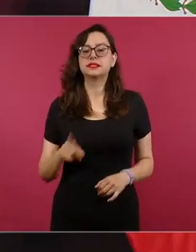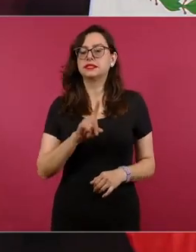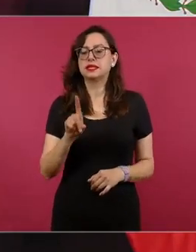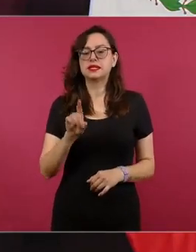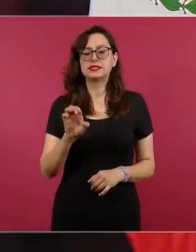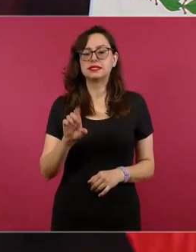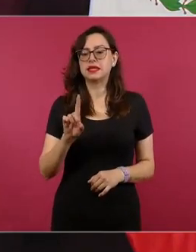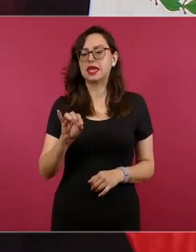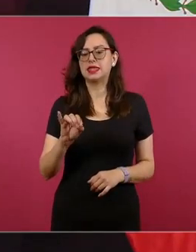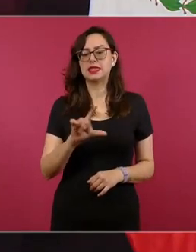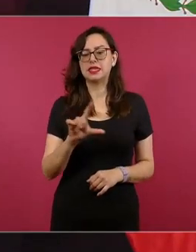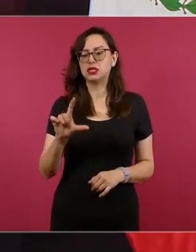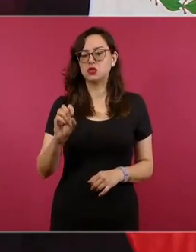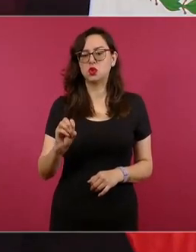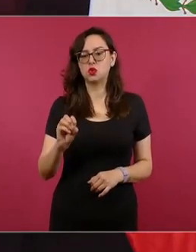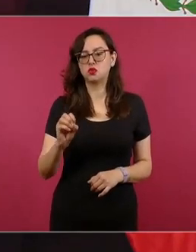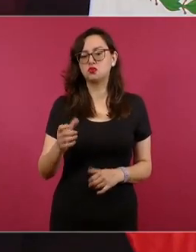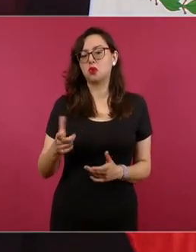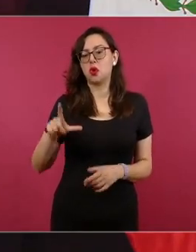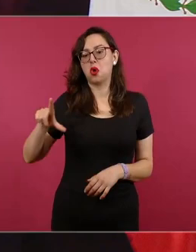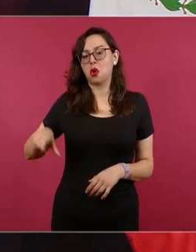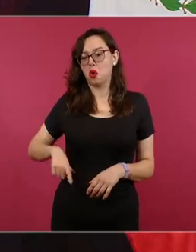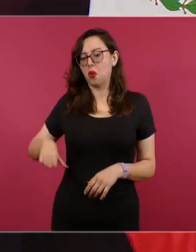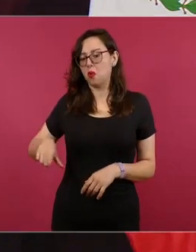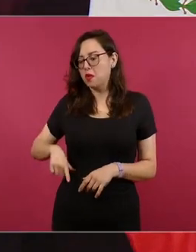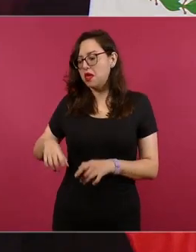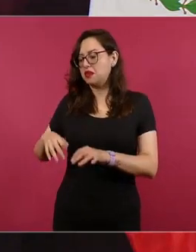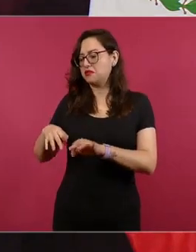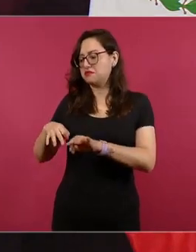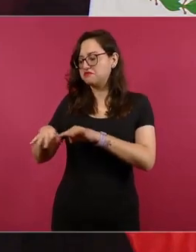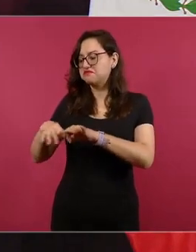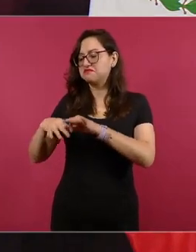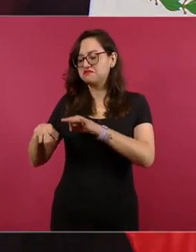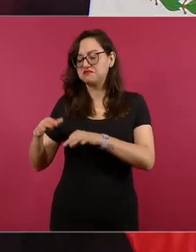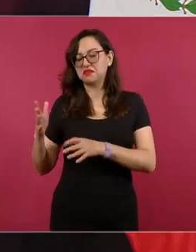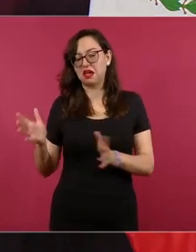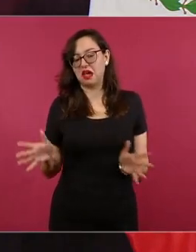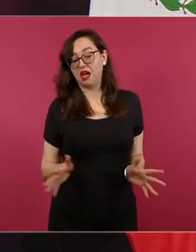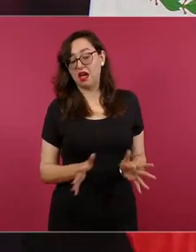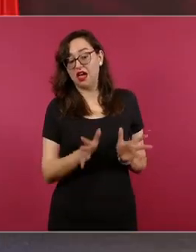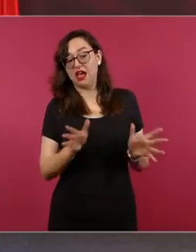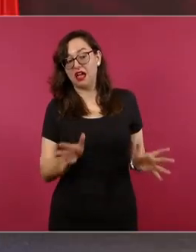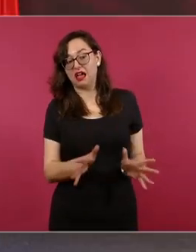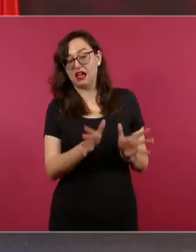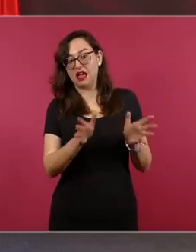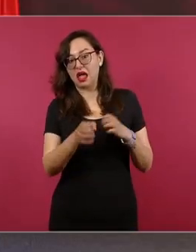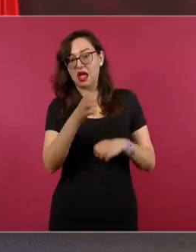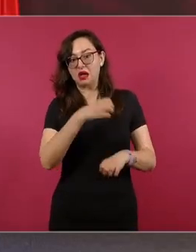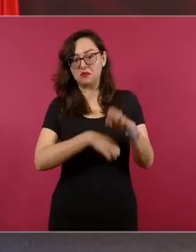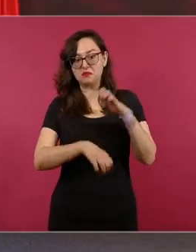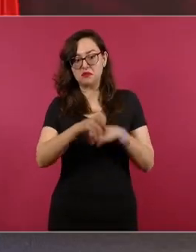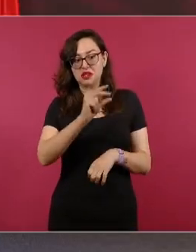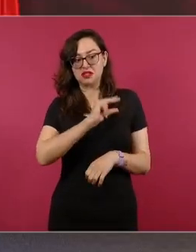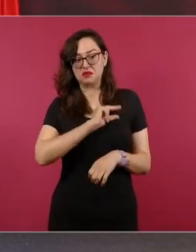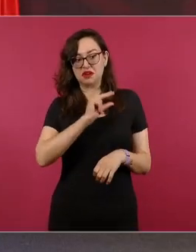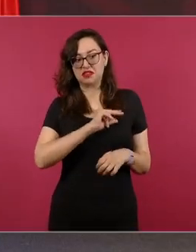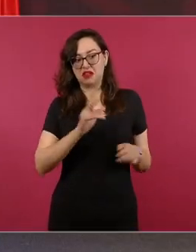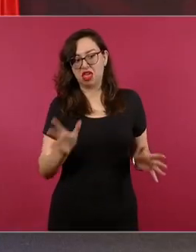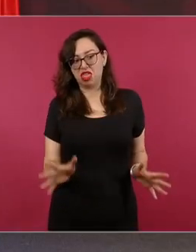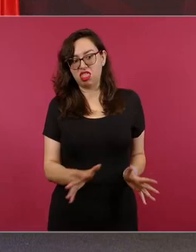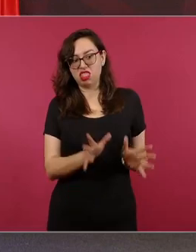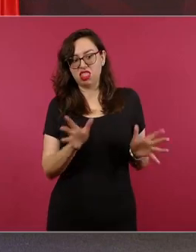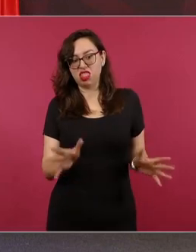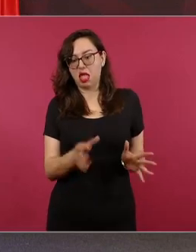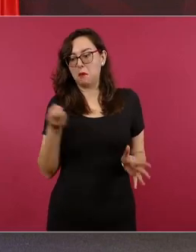Esa era la práctica. Termina de presidente y se va a trabajar a la empresa de ferrocarriles